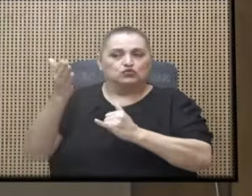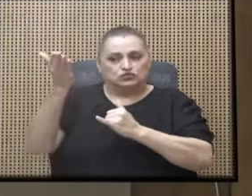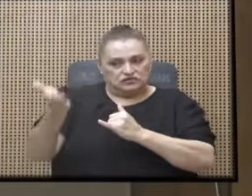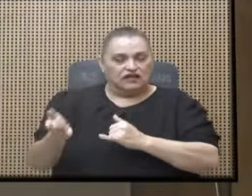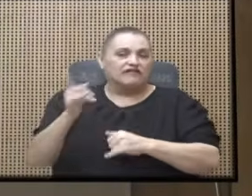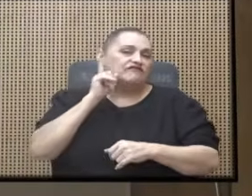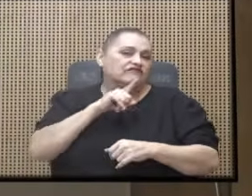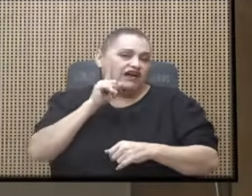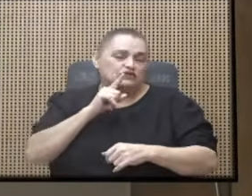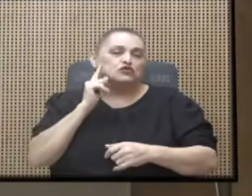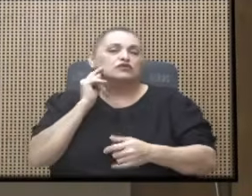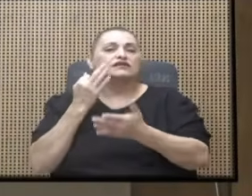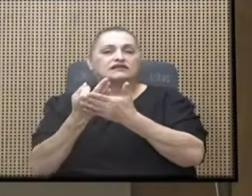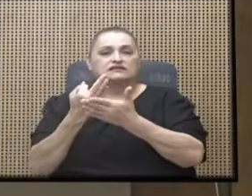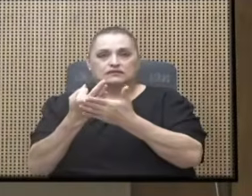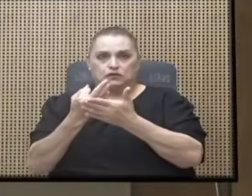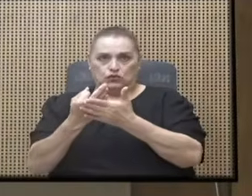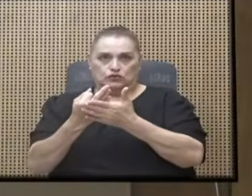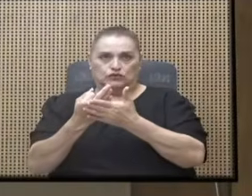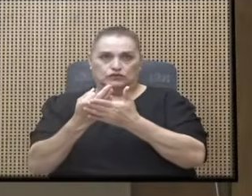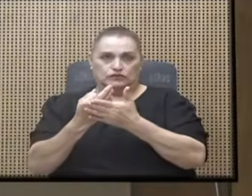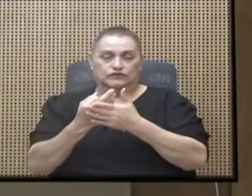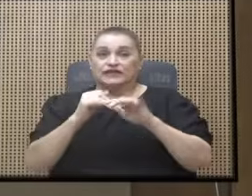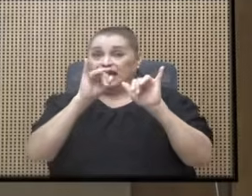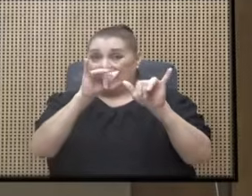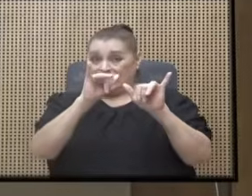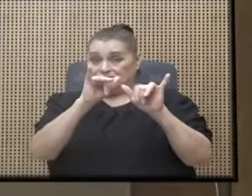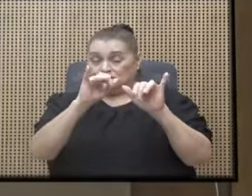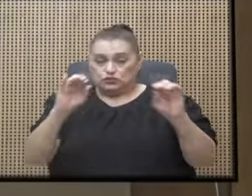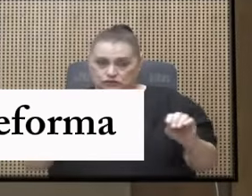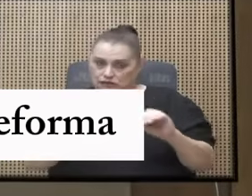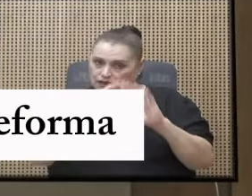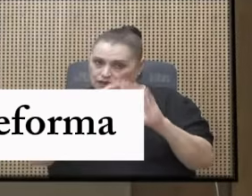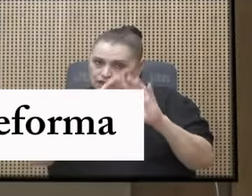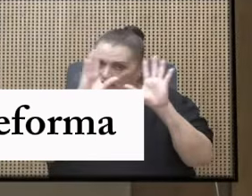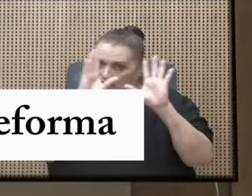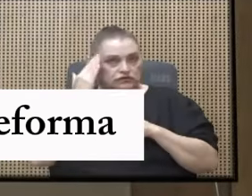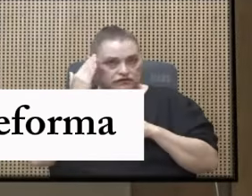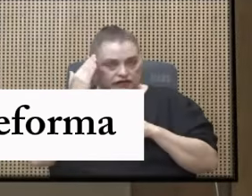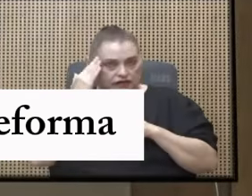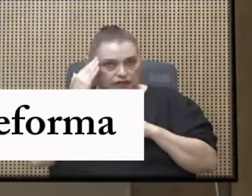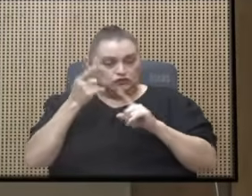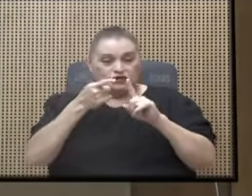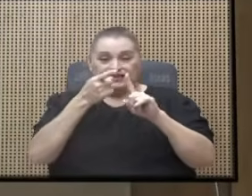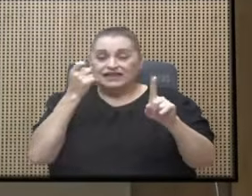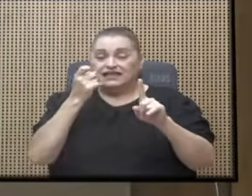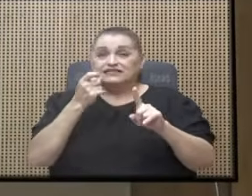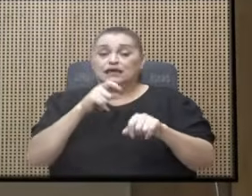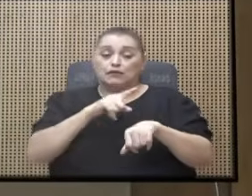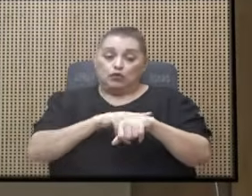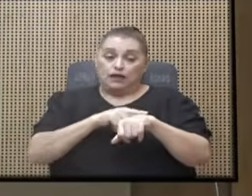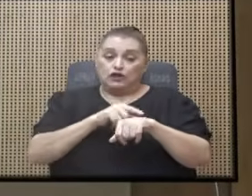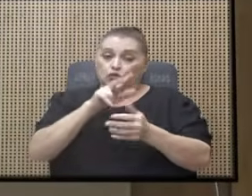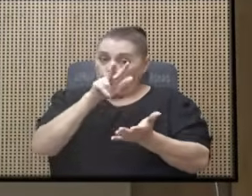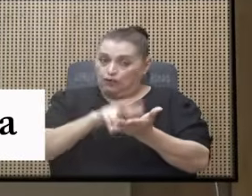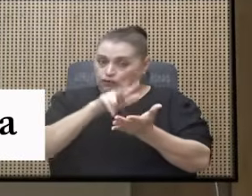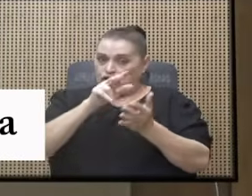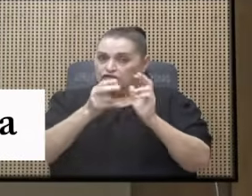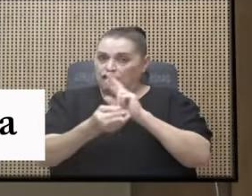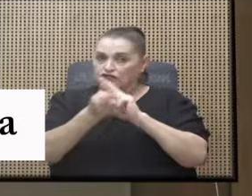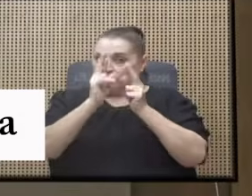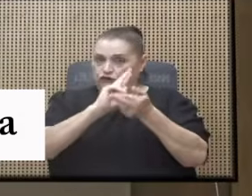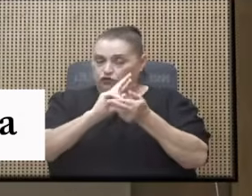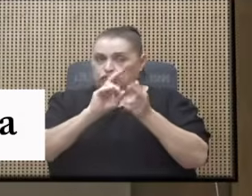falso testimonio. Y esto creo que es claro, eso lo tenemos claro desde el momento en que aprobamos esta reforma constitucional.